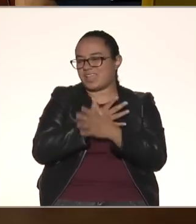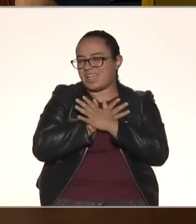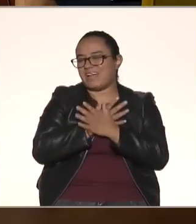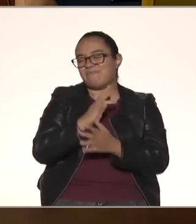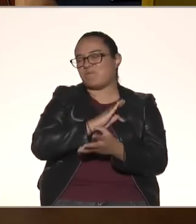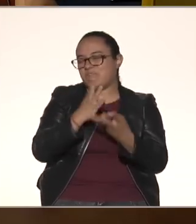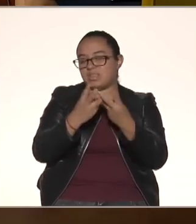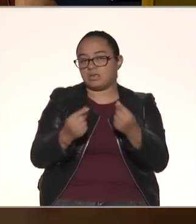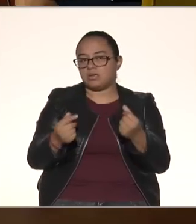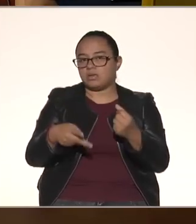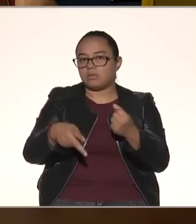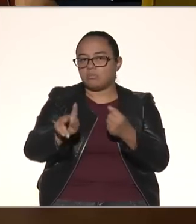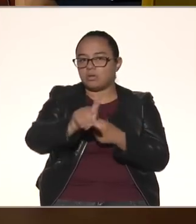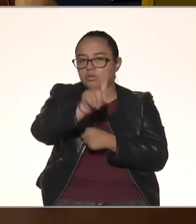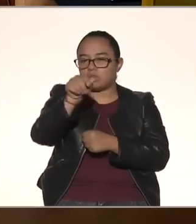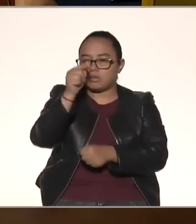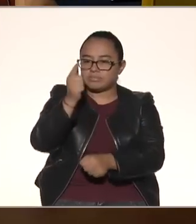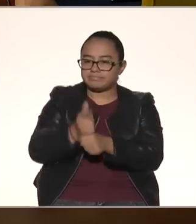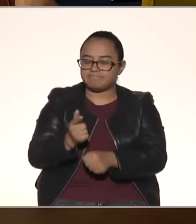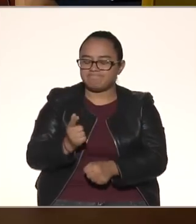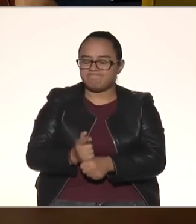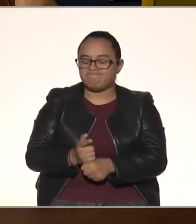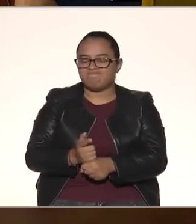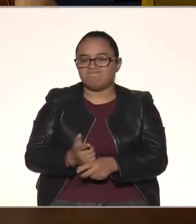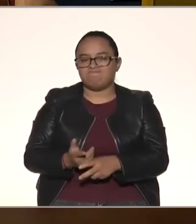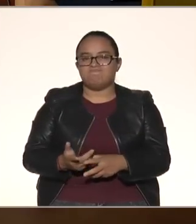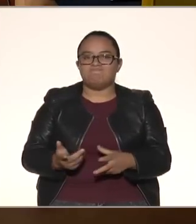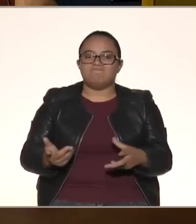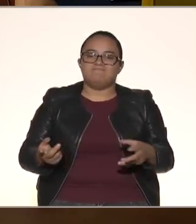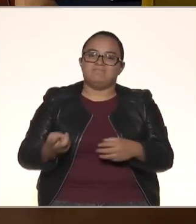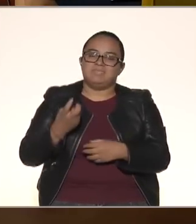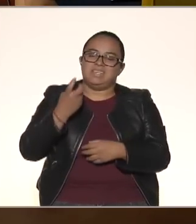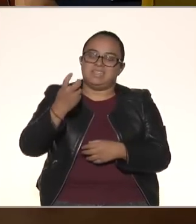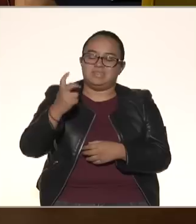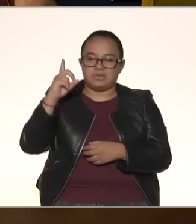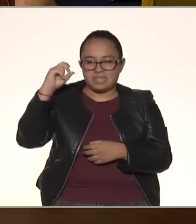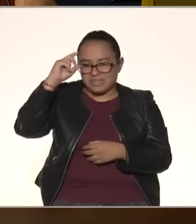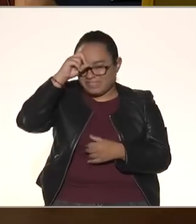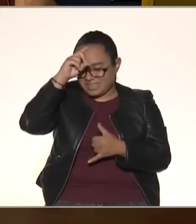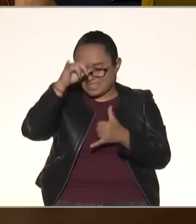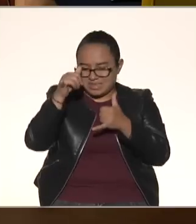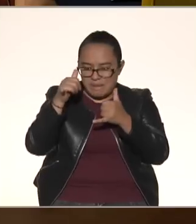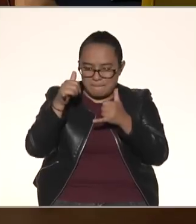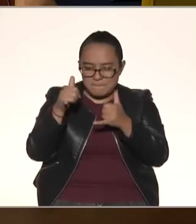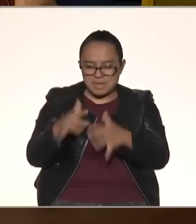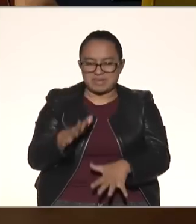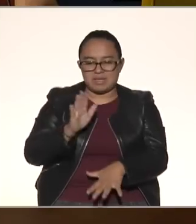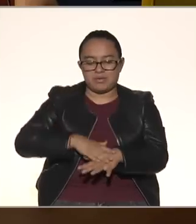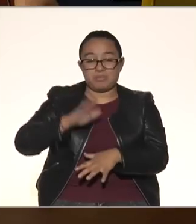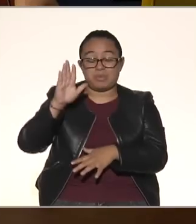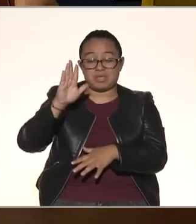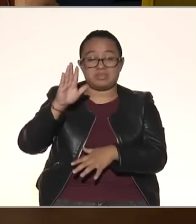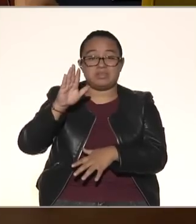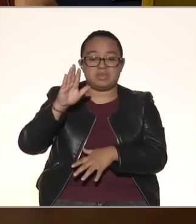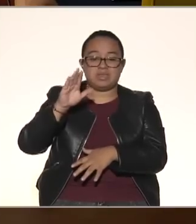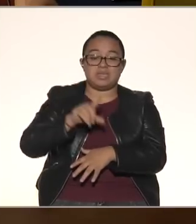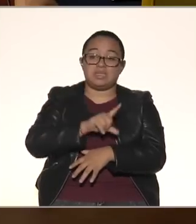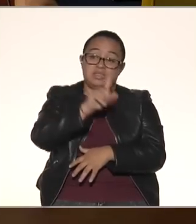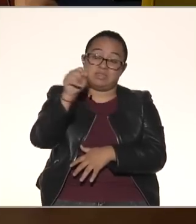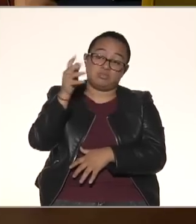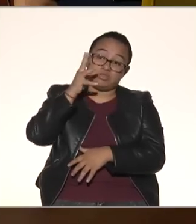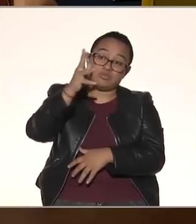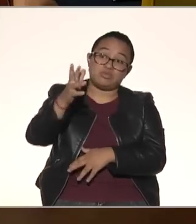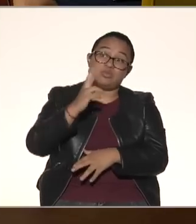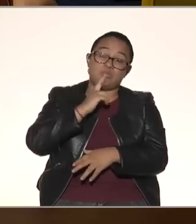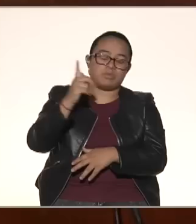puede, es cuando te enfrentas a una relación tan pesada, tan tóxica, y que sin lugar a dudas, pues no te va a llevar a